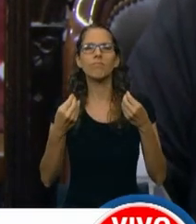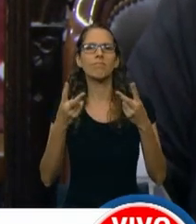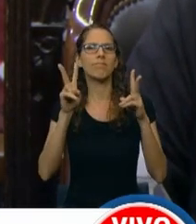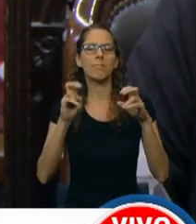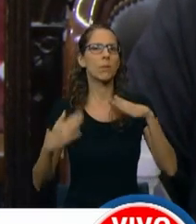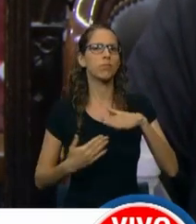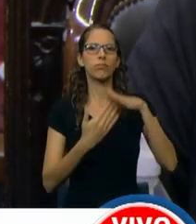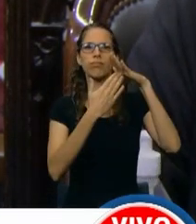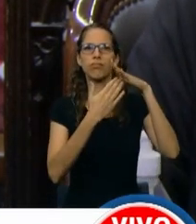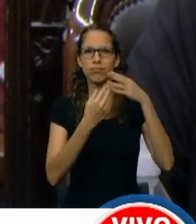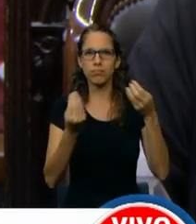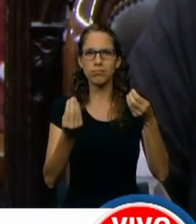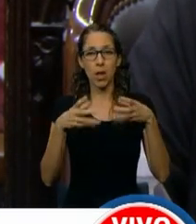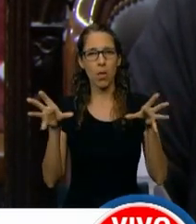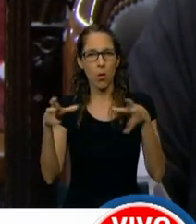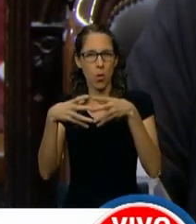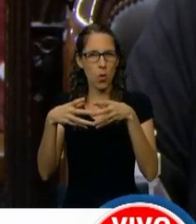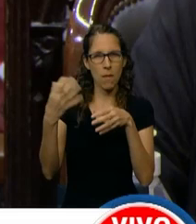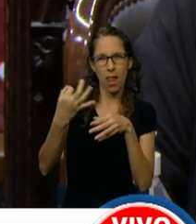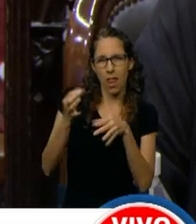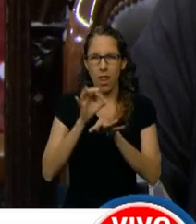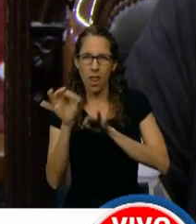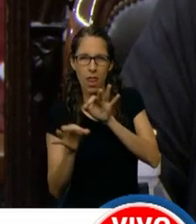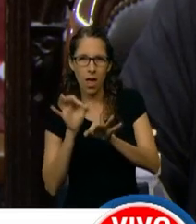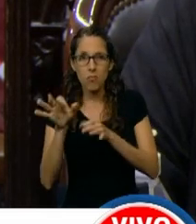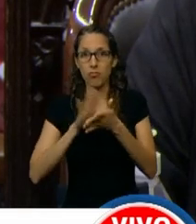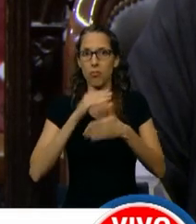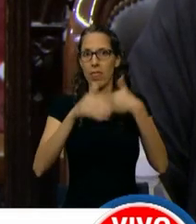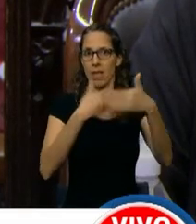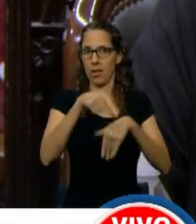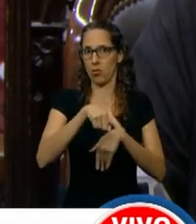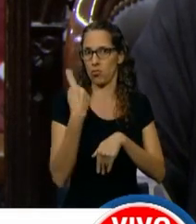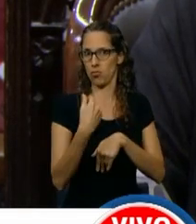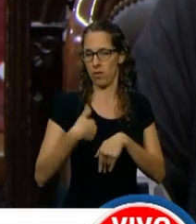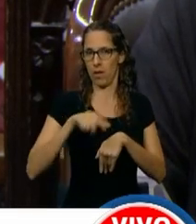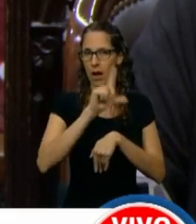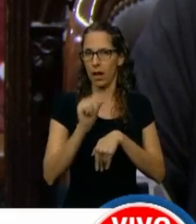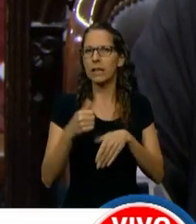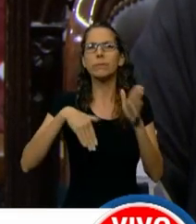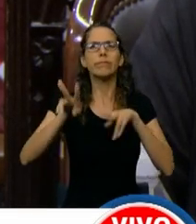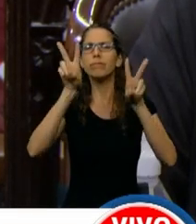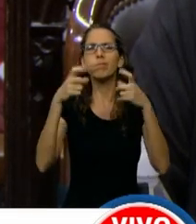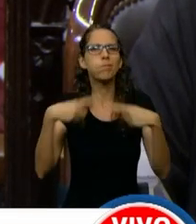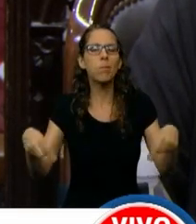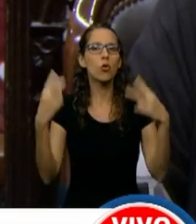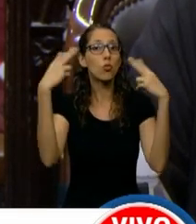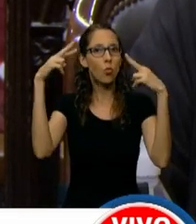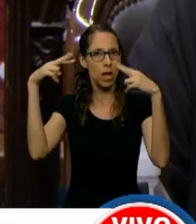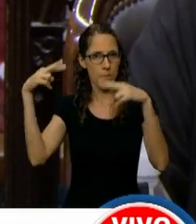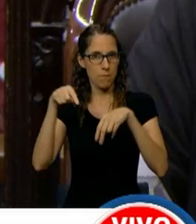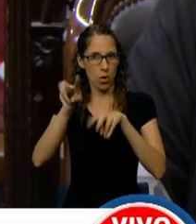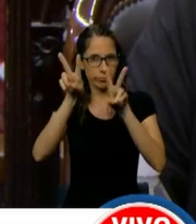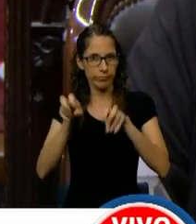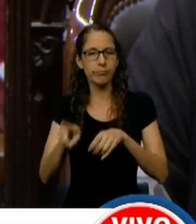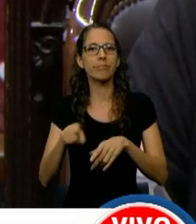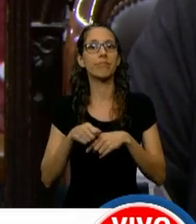pilares, unos sectores estratégicos de desarrollo de la Argentina que tiene que ver con el sector del turismo, un sector que